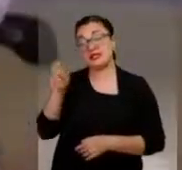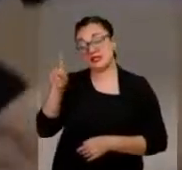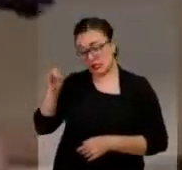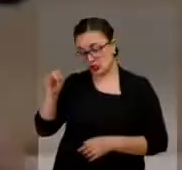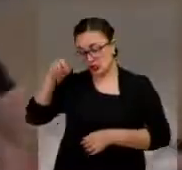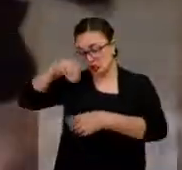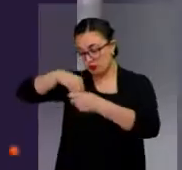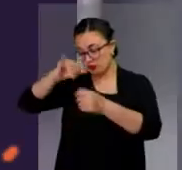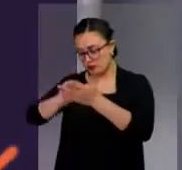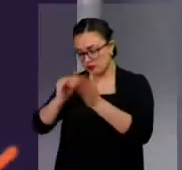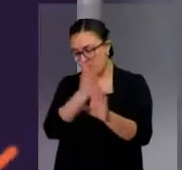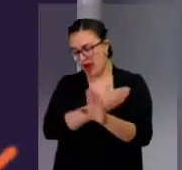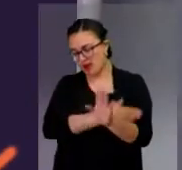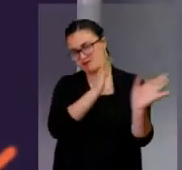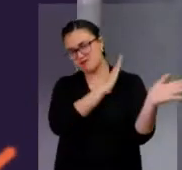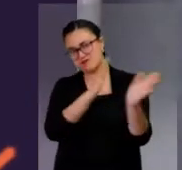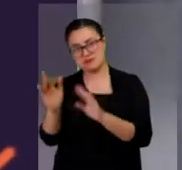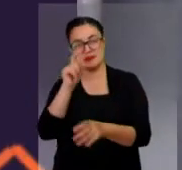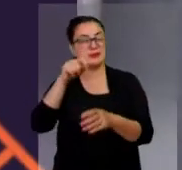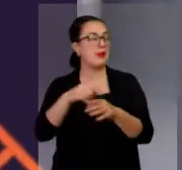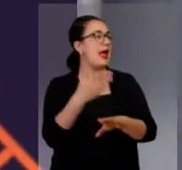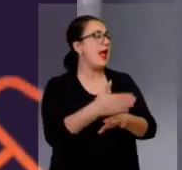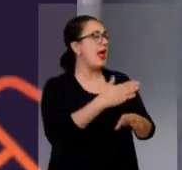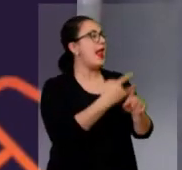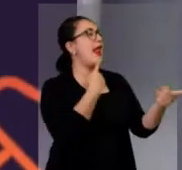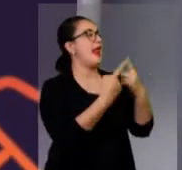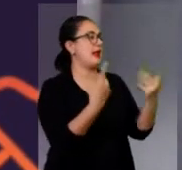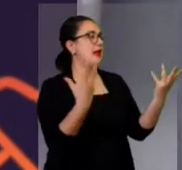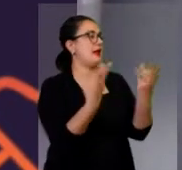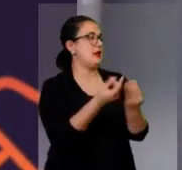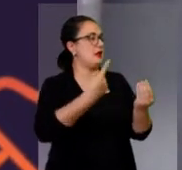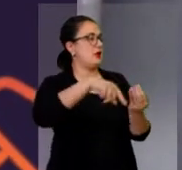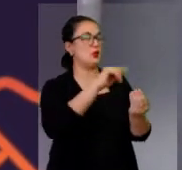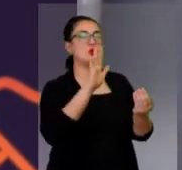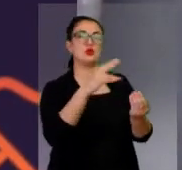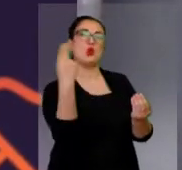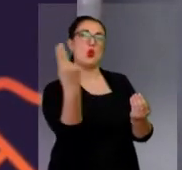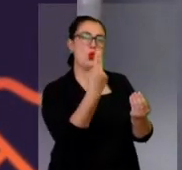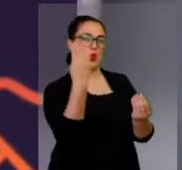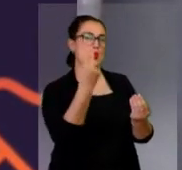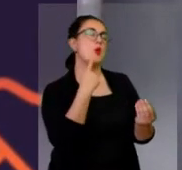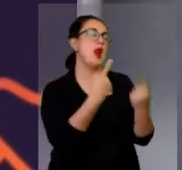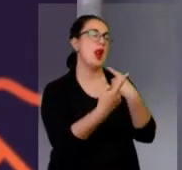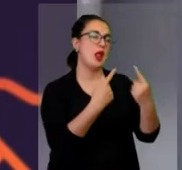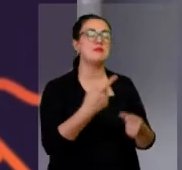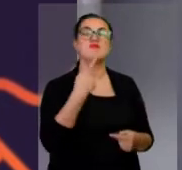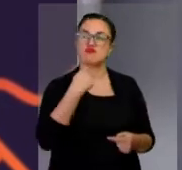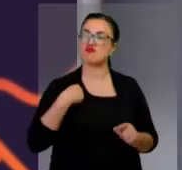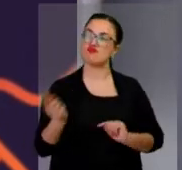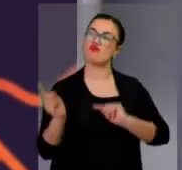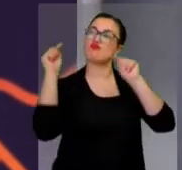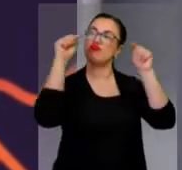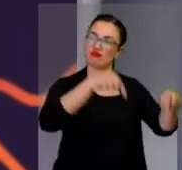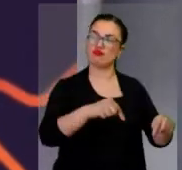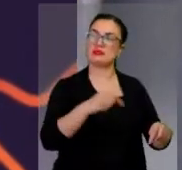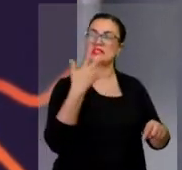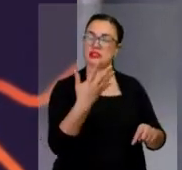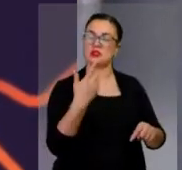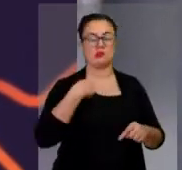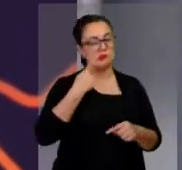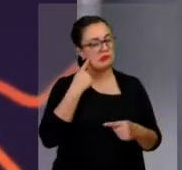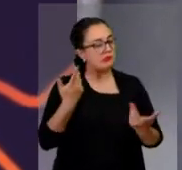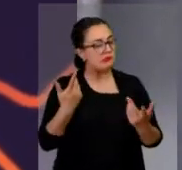todo calculado. Yo he hablado con los uruguayos y me han dicho que ellos iban a ir en el 1:05 y yo no tenía más